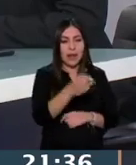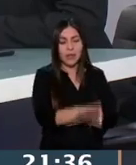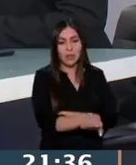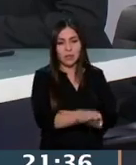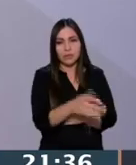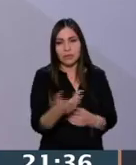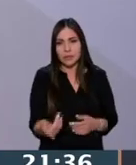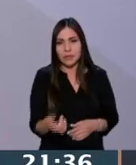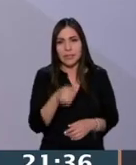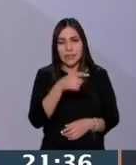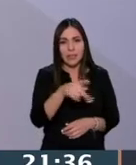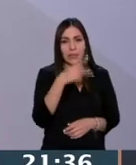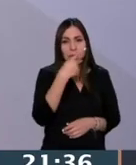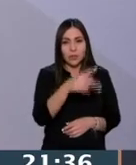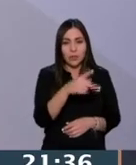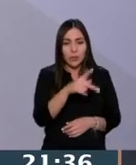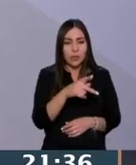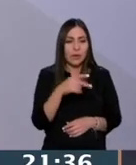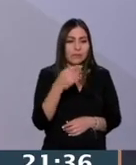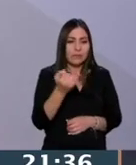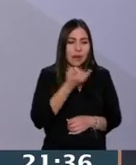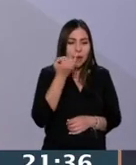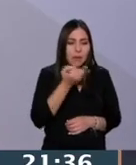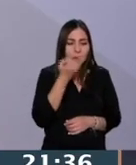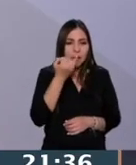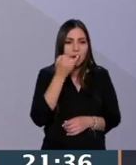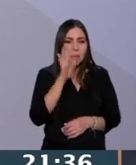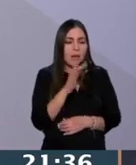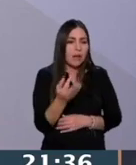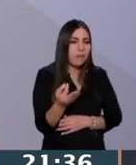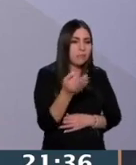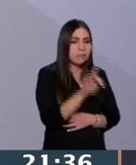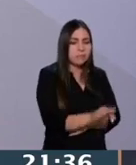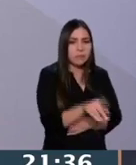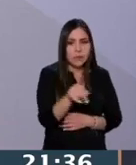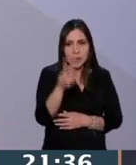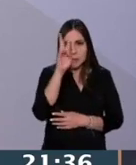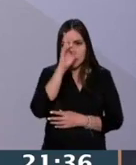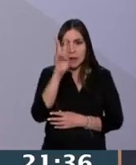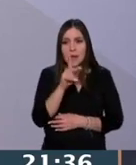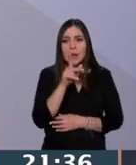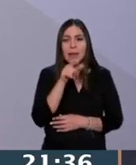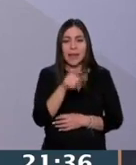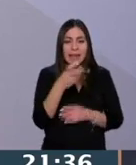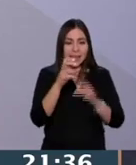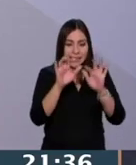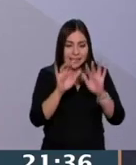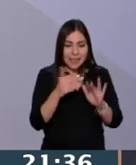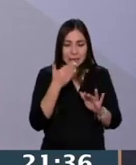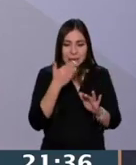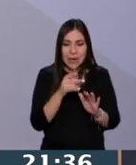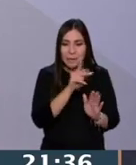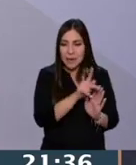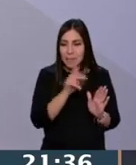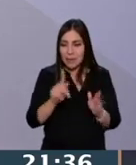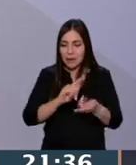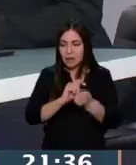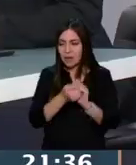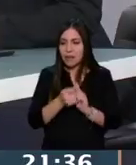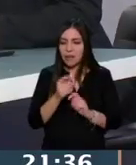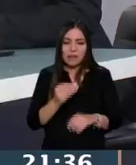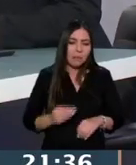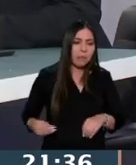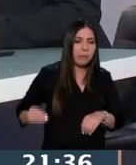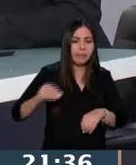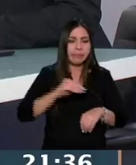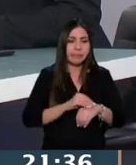una traición al lenguaje, esto es agregar palabras a un texto y mentir descaradamente por el país. Yo ahí, siguiendo el